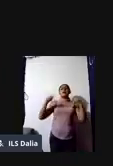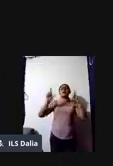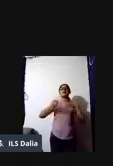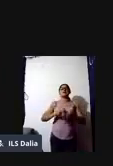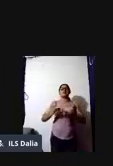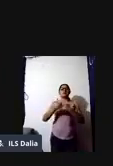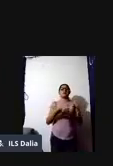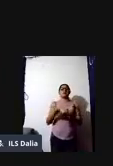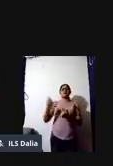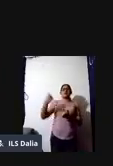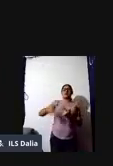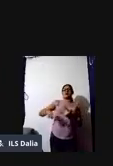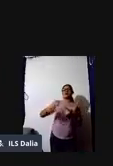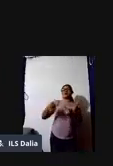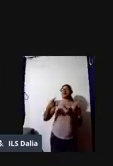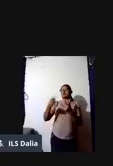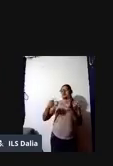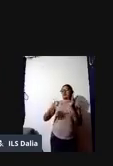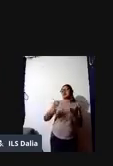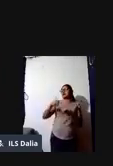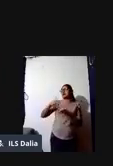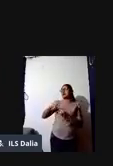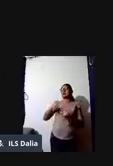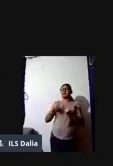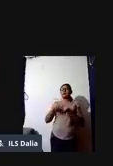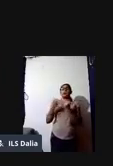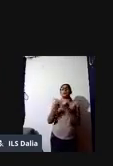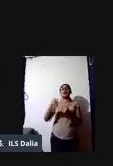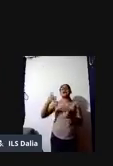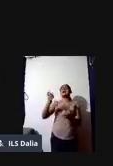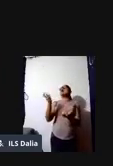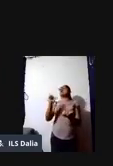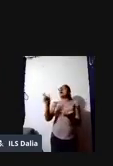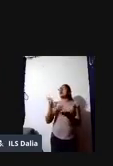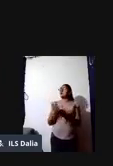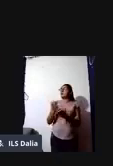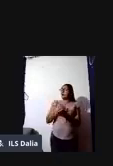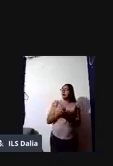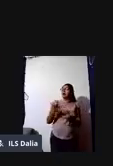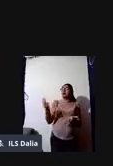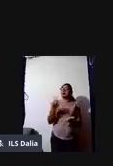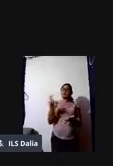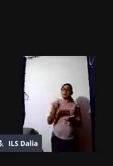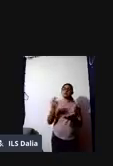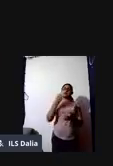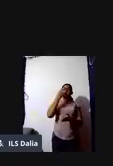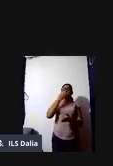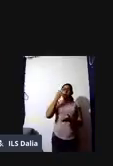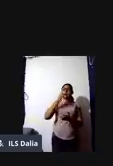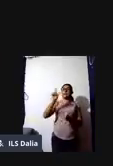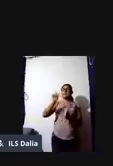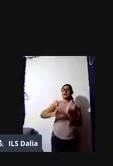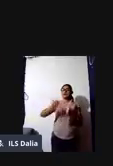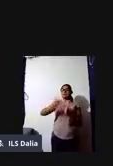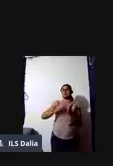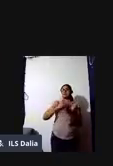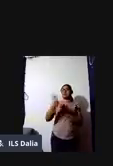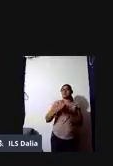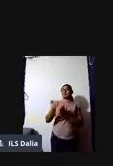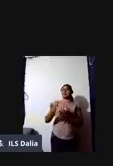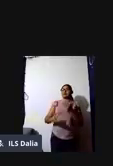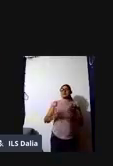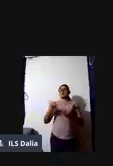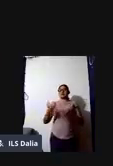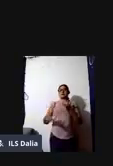la colegiatura, y oye, ¿por qué no nos van a...? Y otro mes, y entonces la colegiatura... Son emociones reactivas producto de